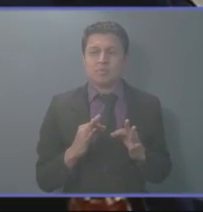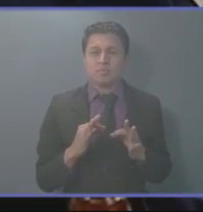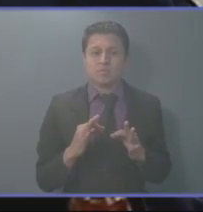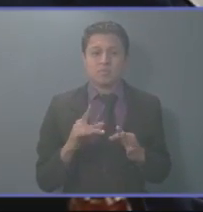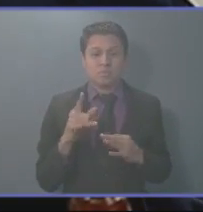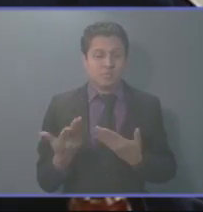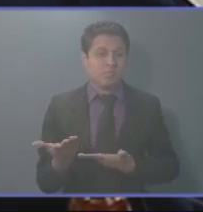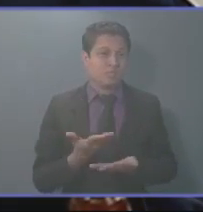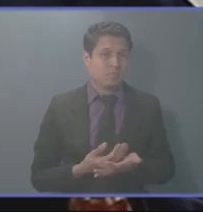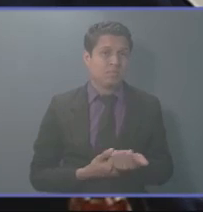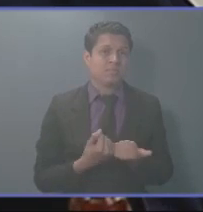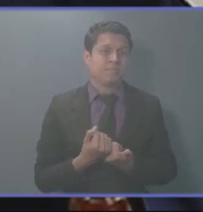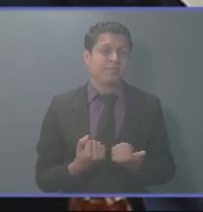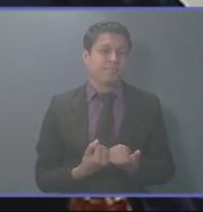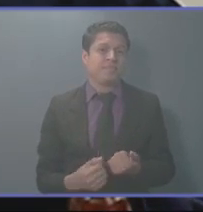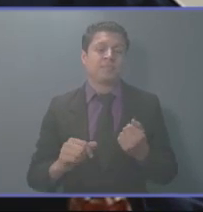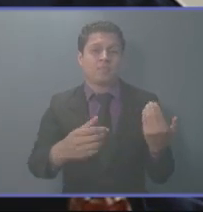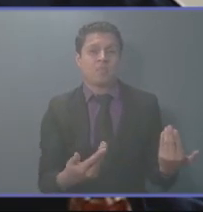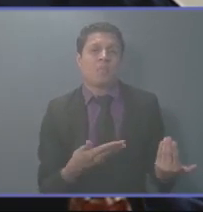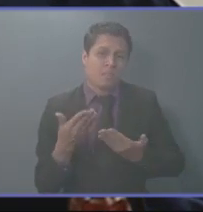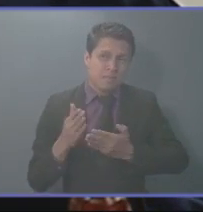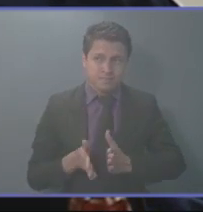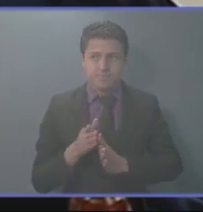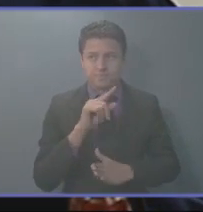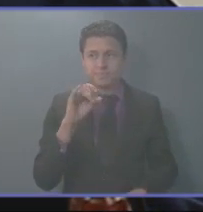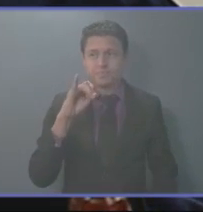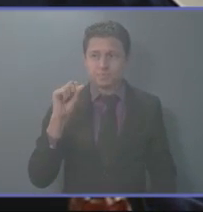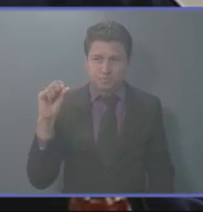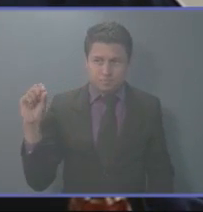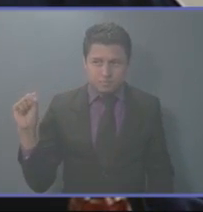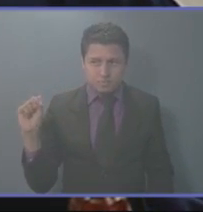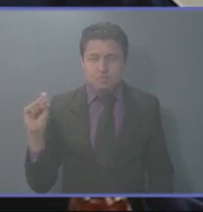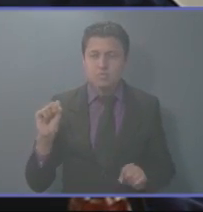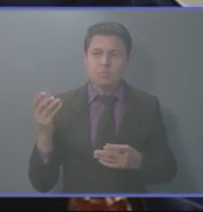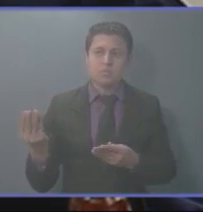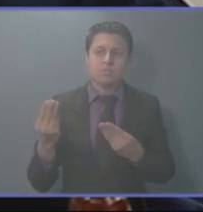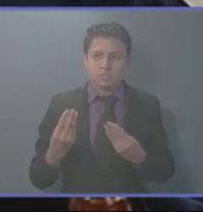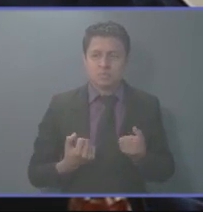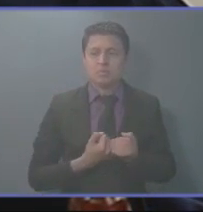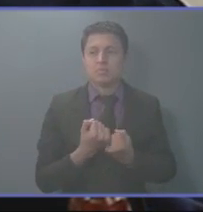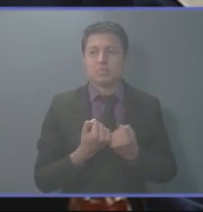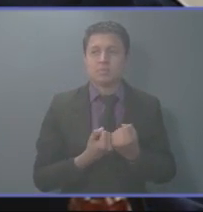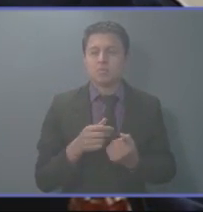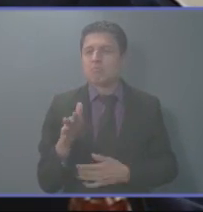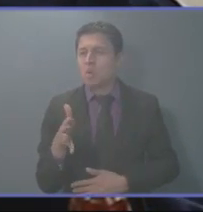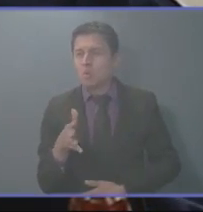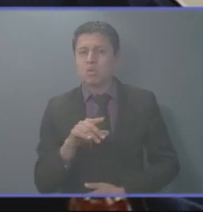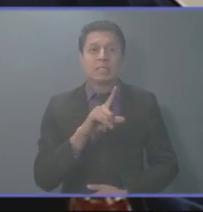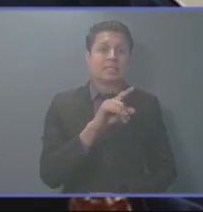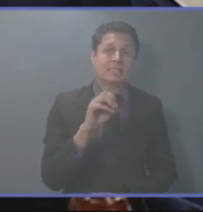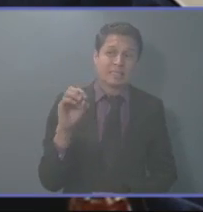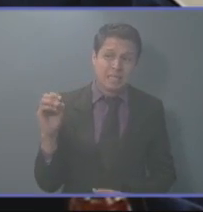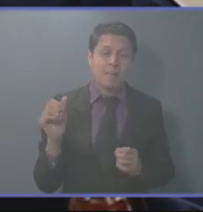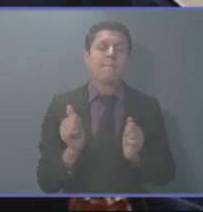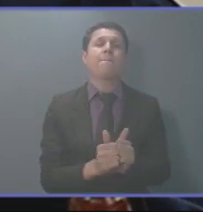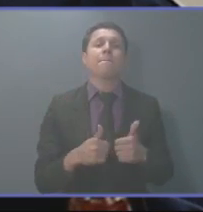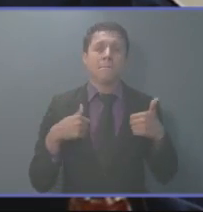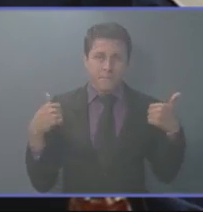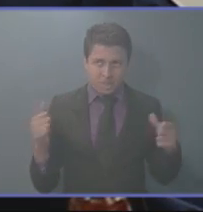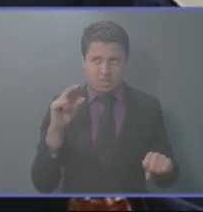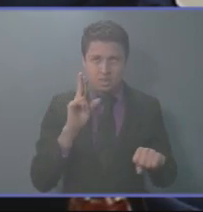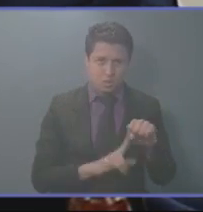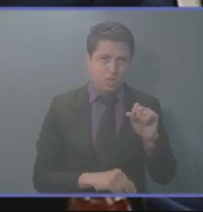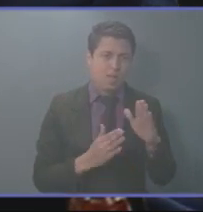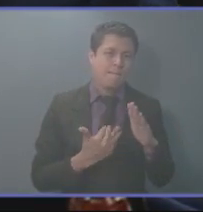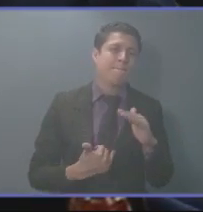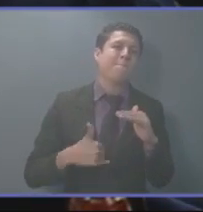Ese beneficio en las finanzas al Seguro Social le iba a generar aproximadamente $100 millones adicionales